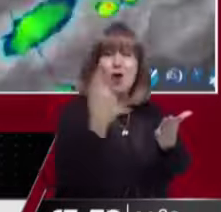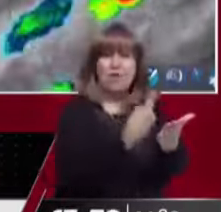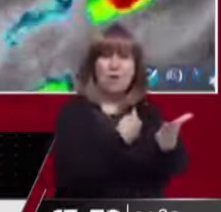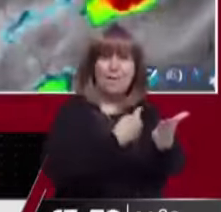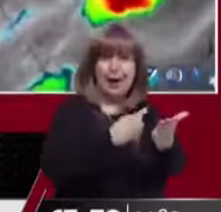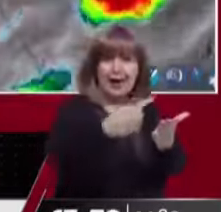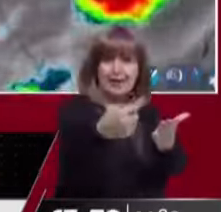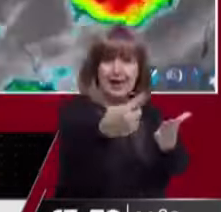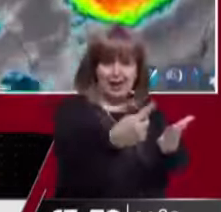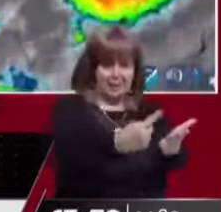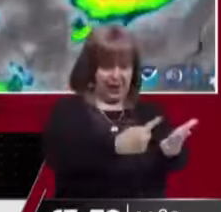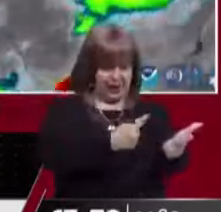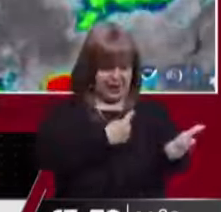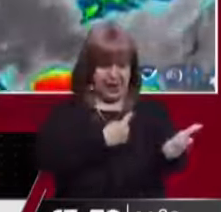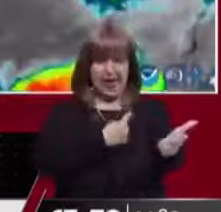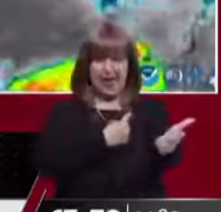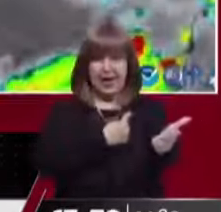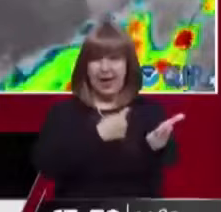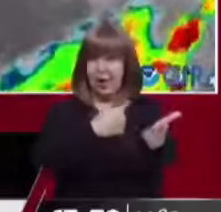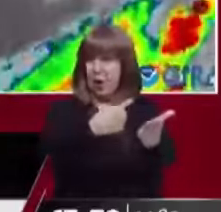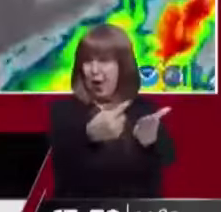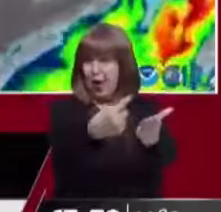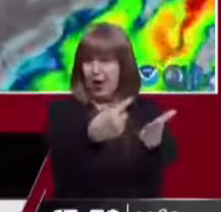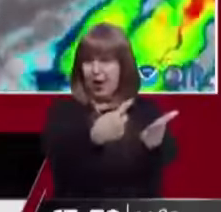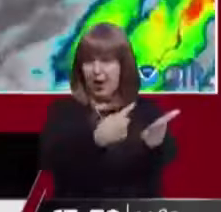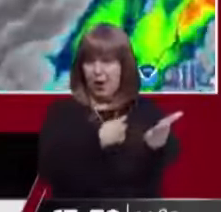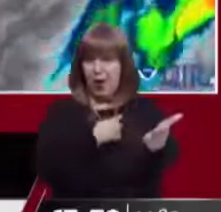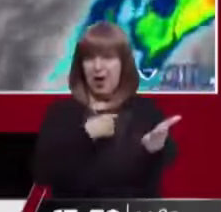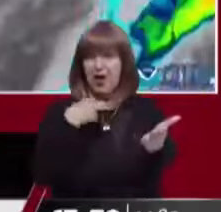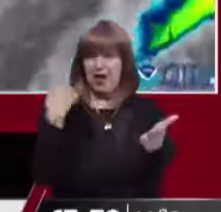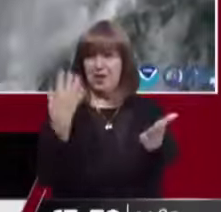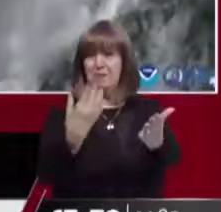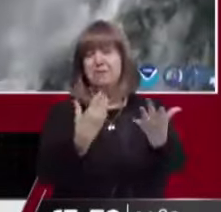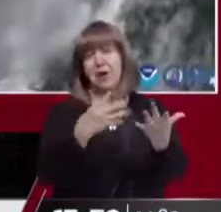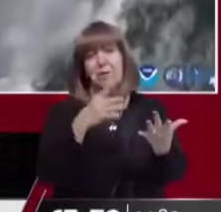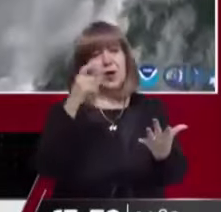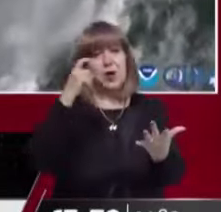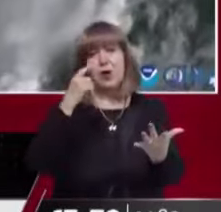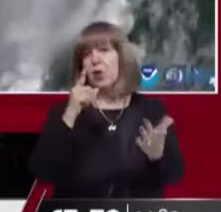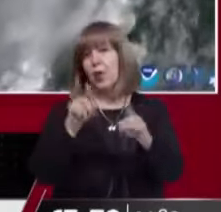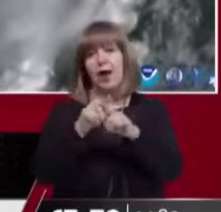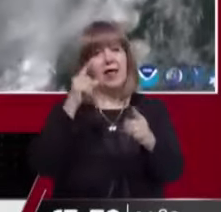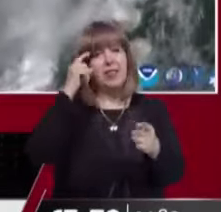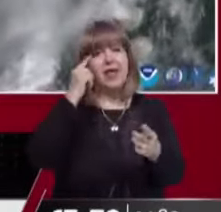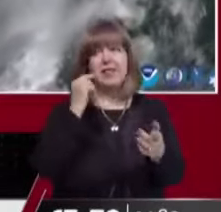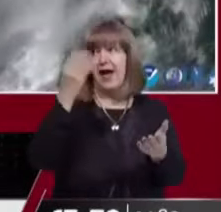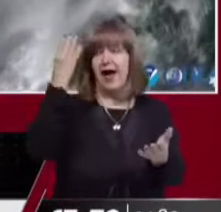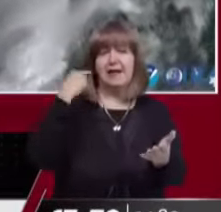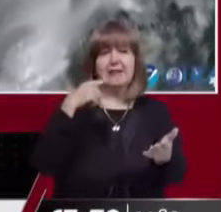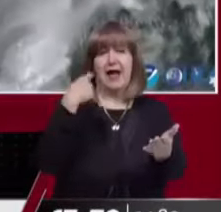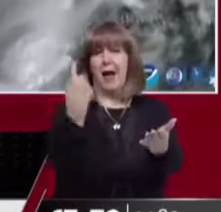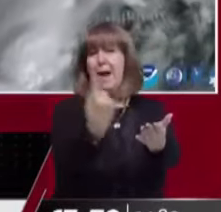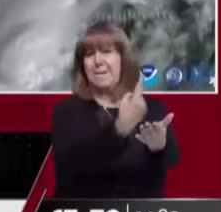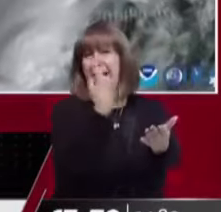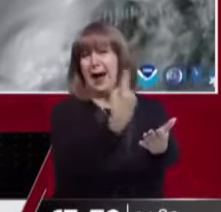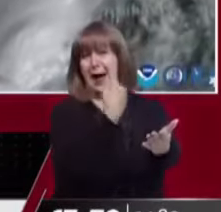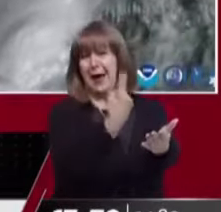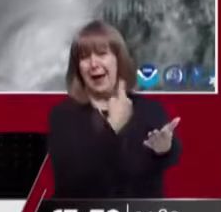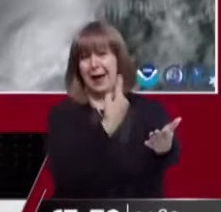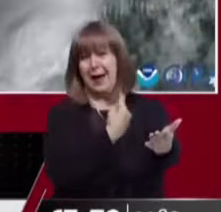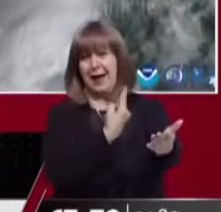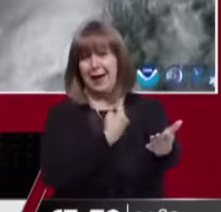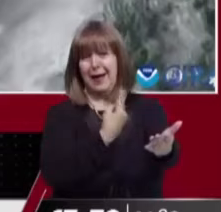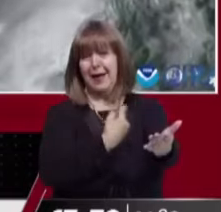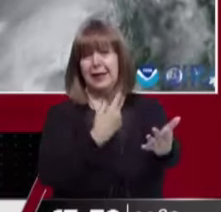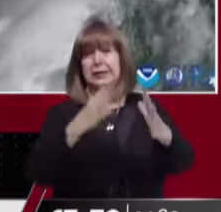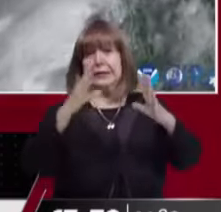Y eso, como vimos con el huracán Helene hace apenas 10 días, puede llegar a potenciar mucho su